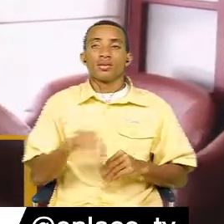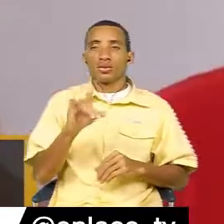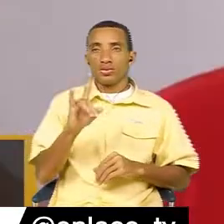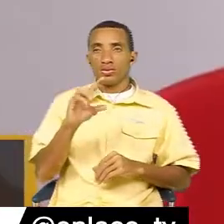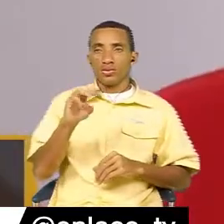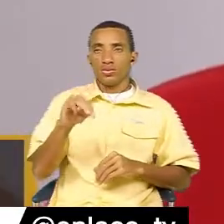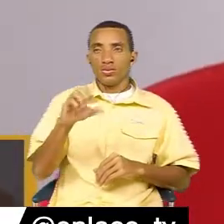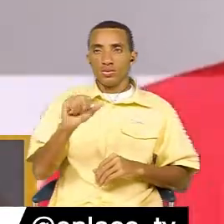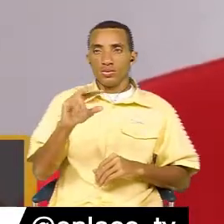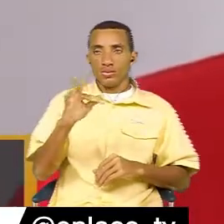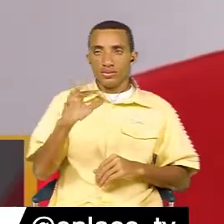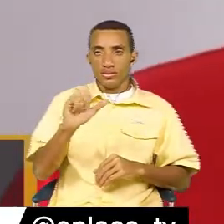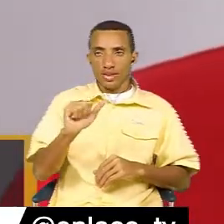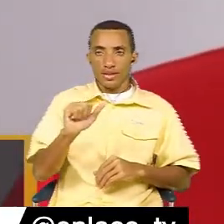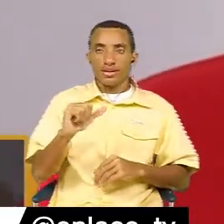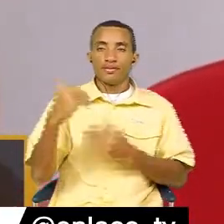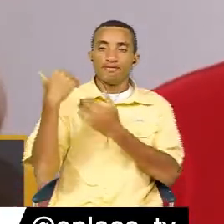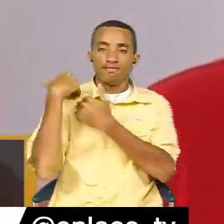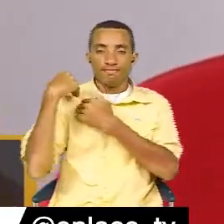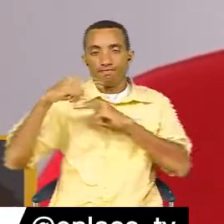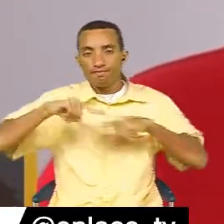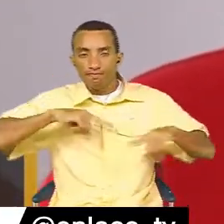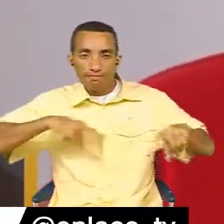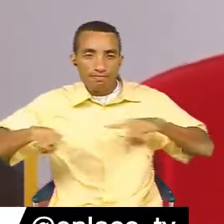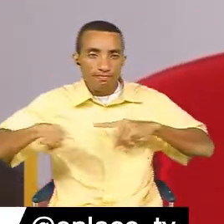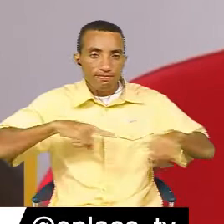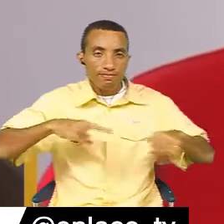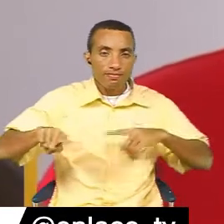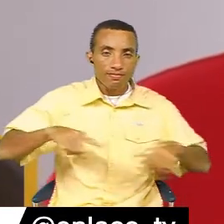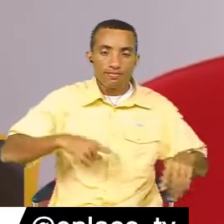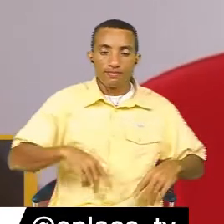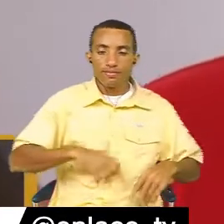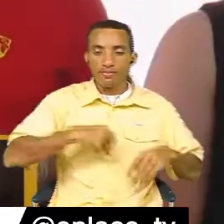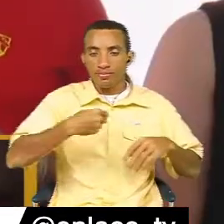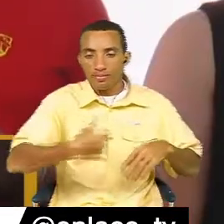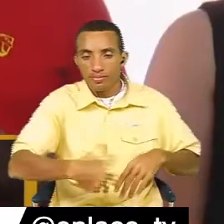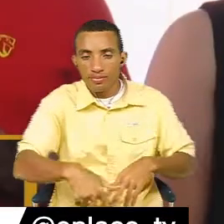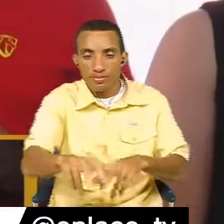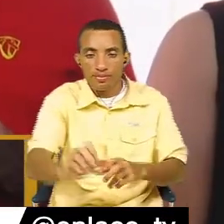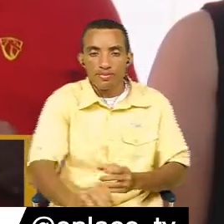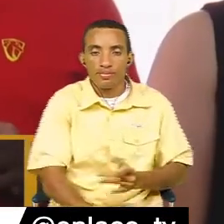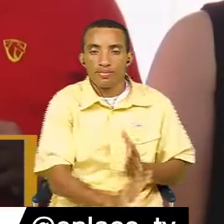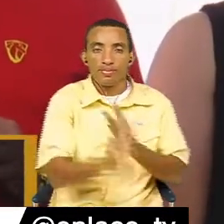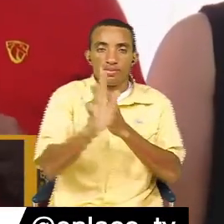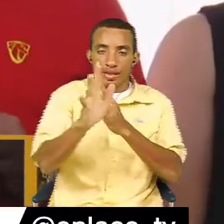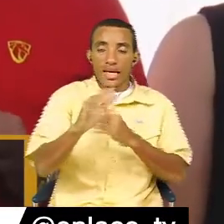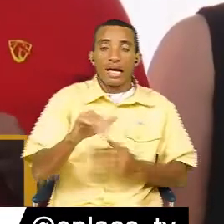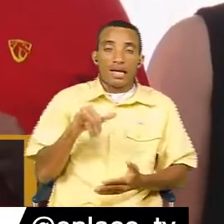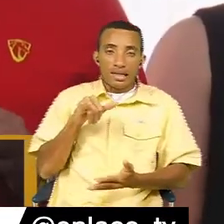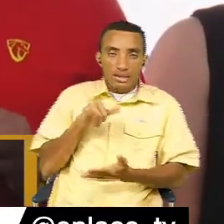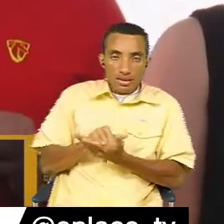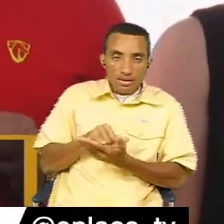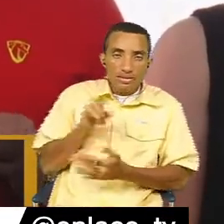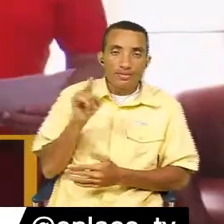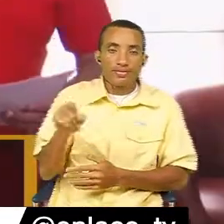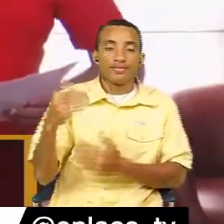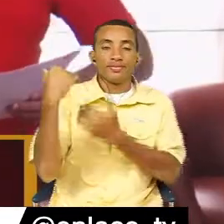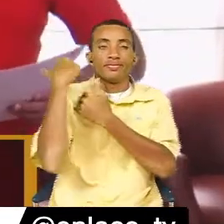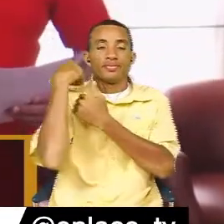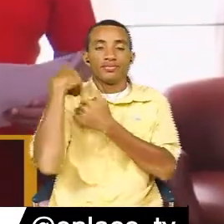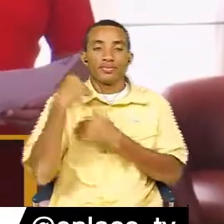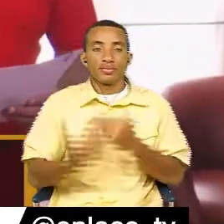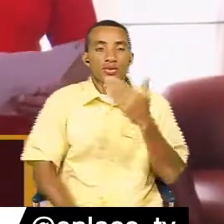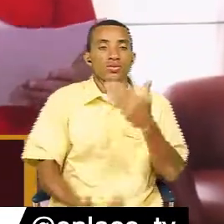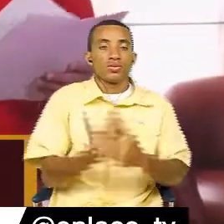Belsi Janet Becerra, administradora agropecuaria, a quien el burgomaestre le pidió trabajar para convertir esta dependencia en la nueva Secretaría